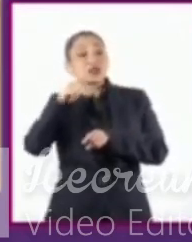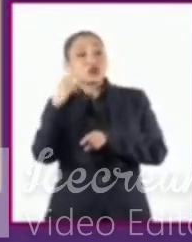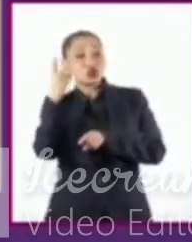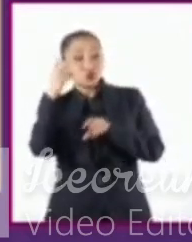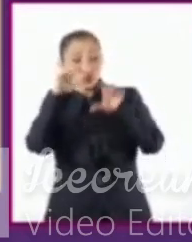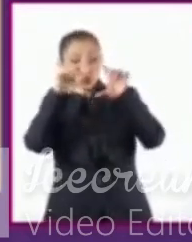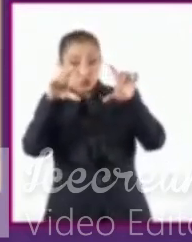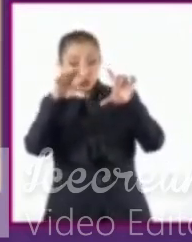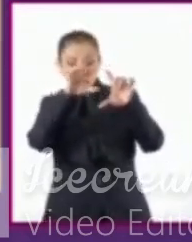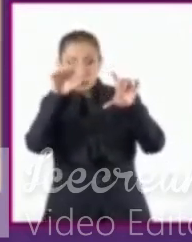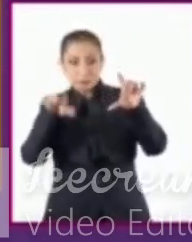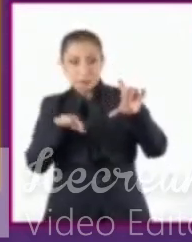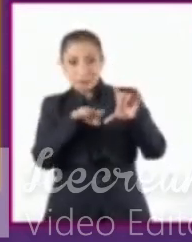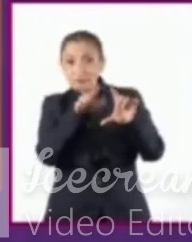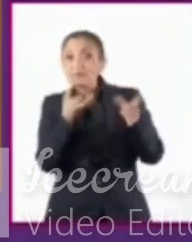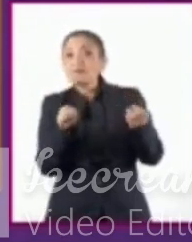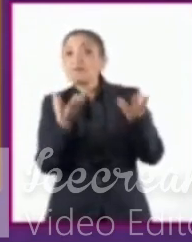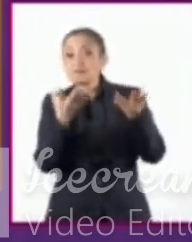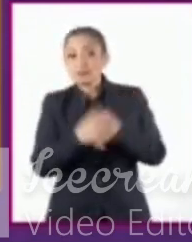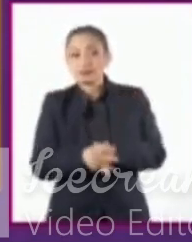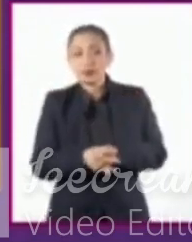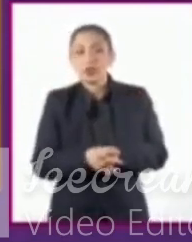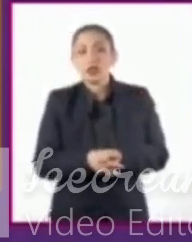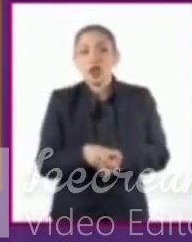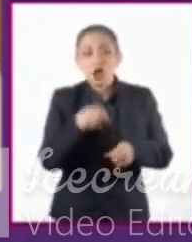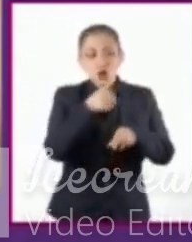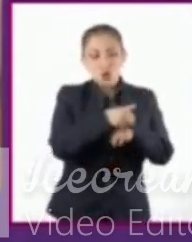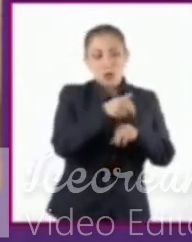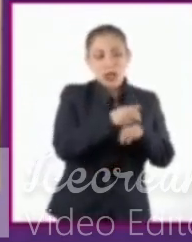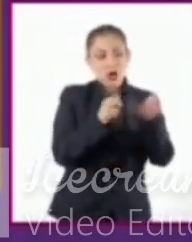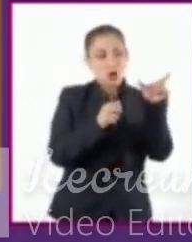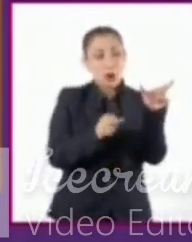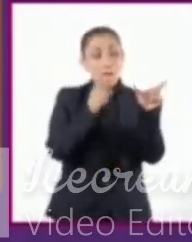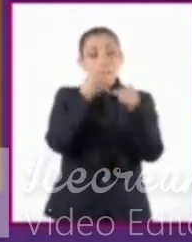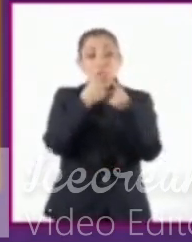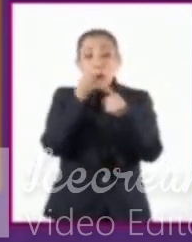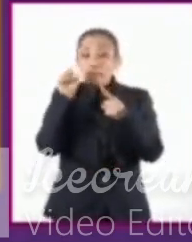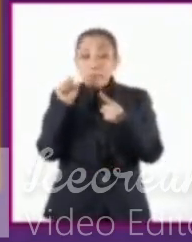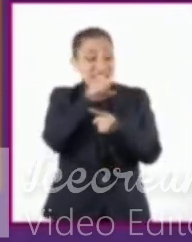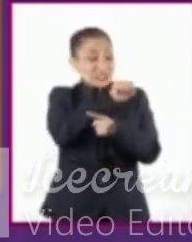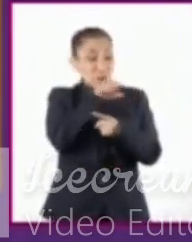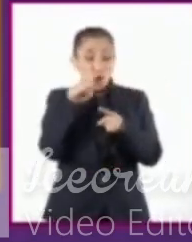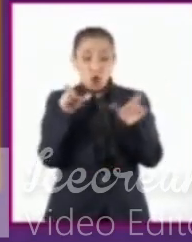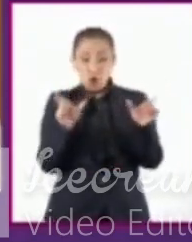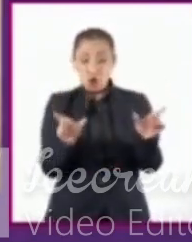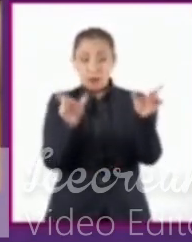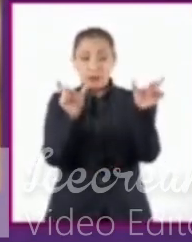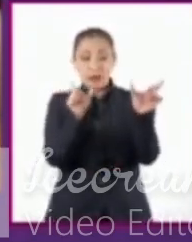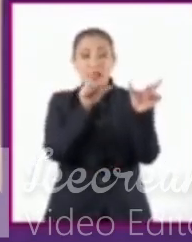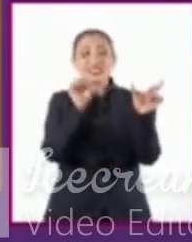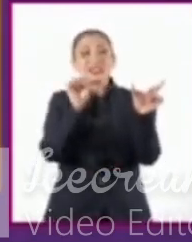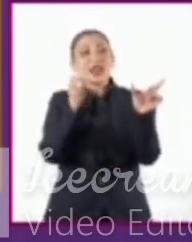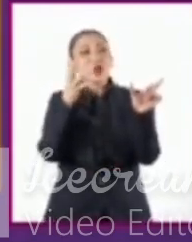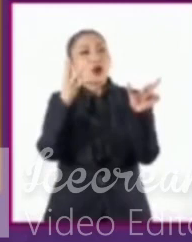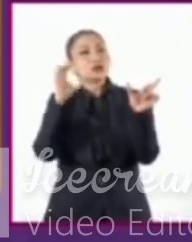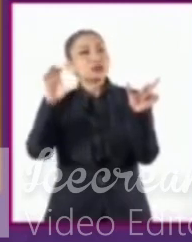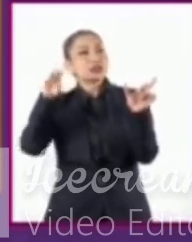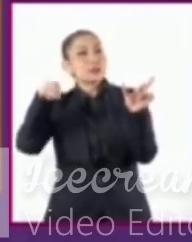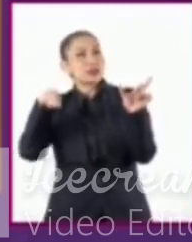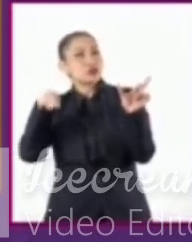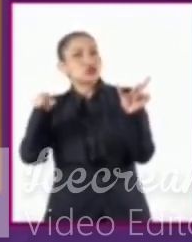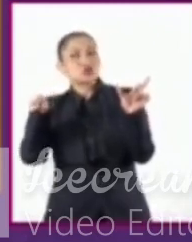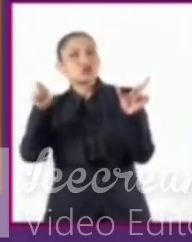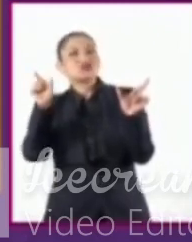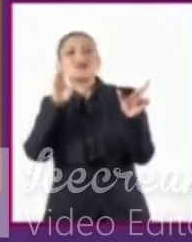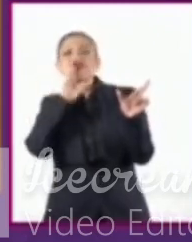cuadrados? Ahora bien, ¿qué número multiplicado por sí mismo me da como resultado 64 centímetros